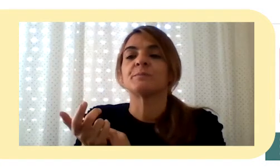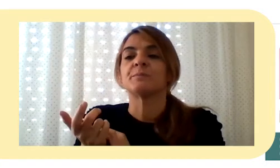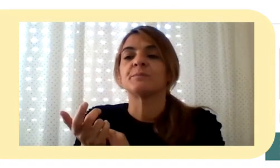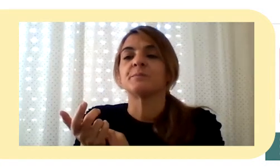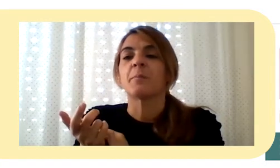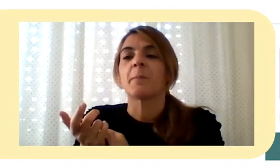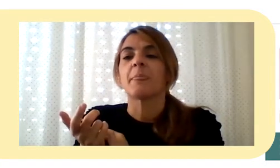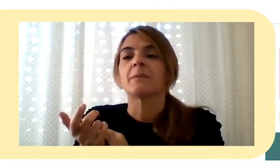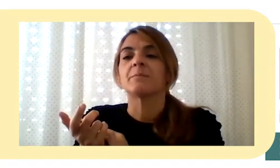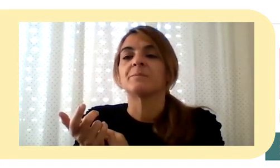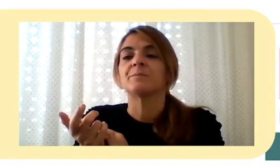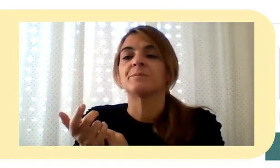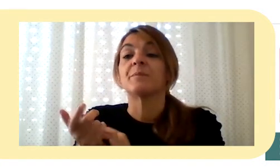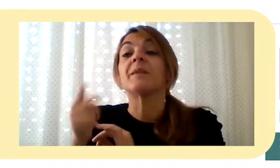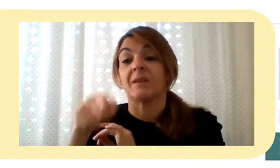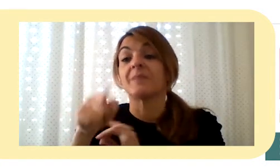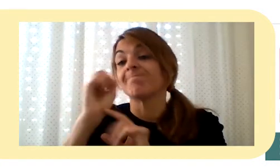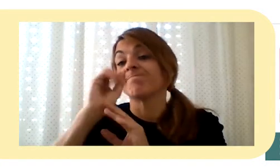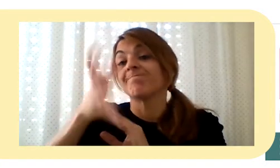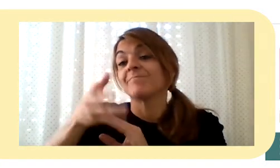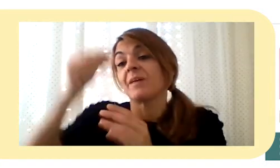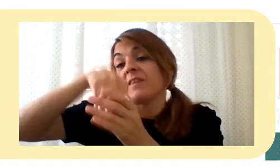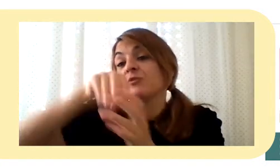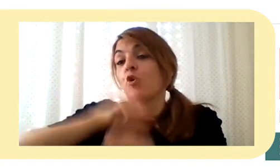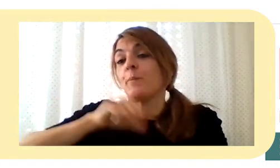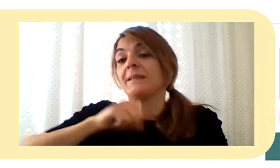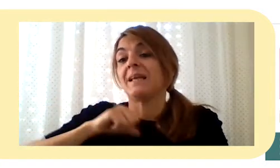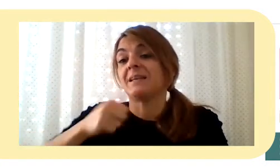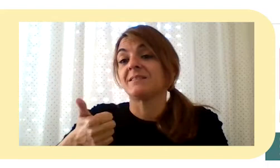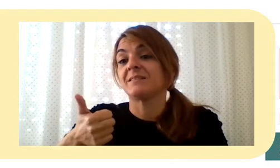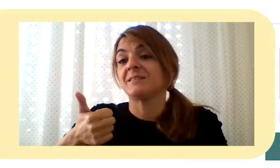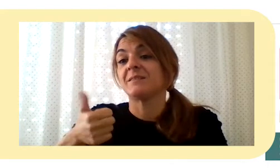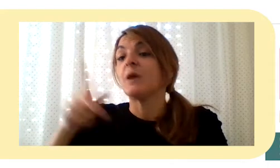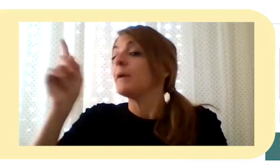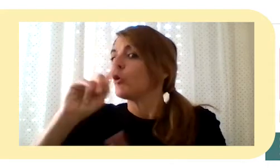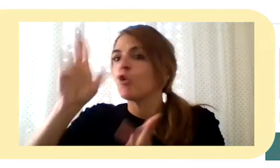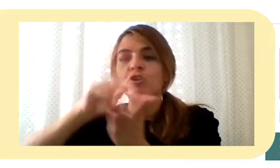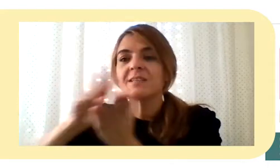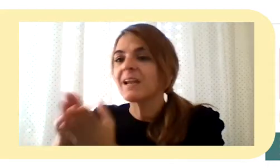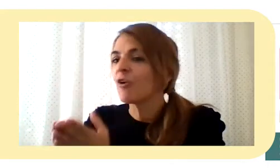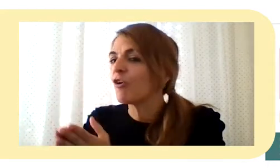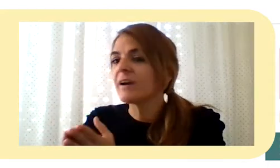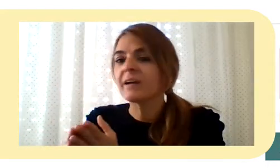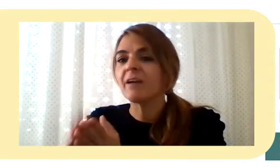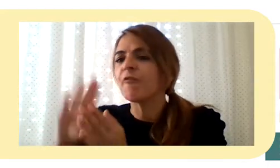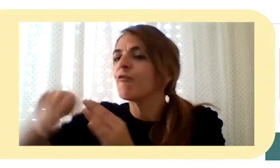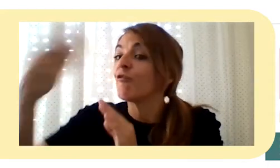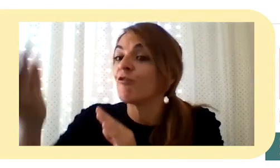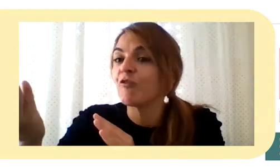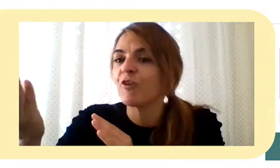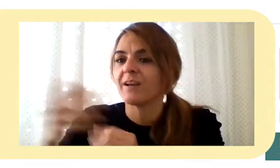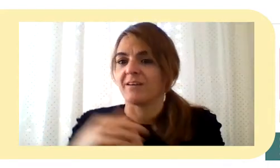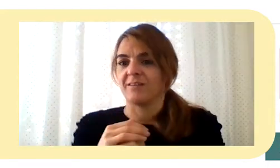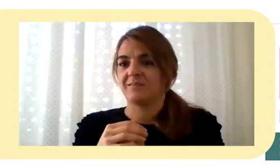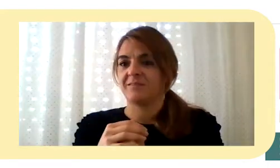los casos de la COVID en los hospitales, pero no se estaba recogiendo fuera, lo que serían